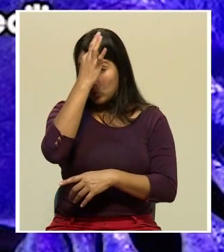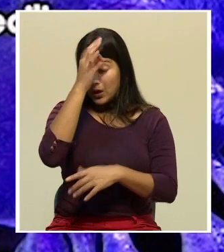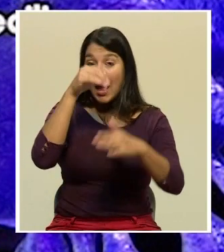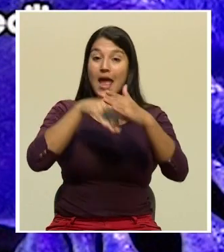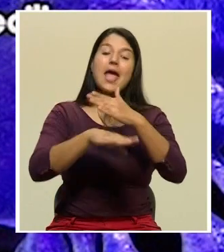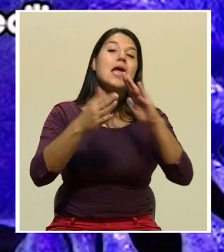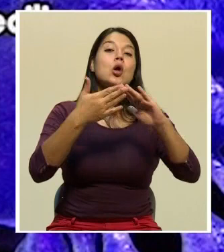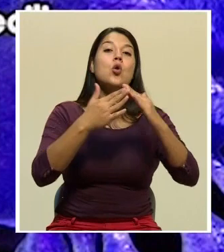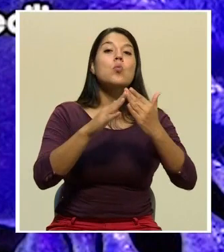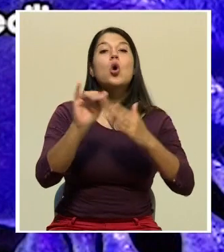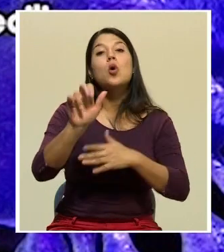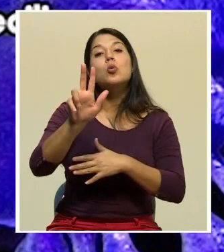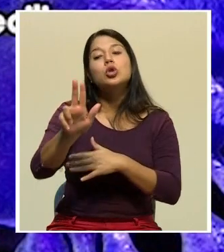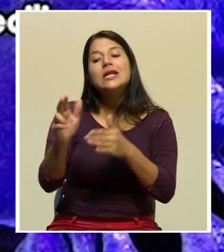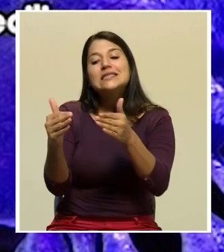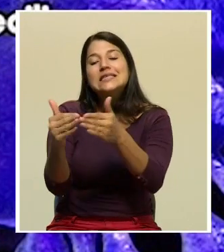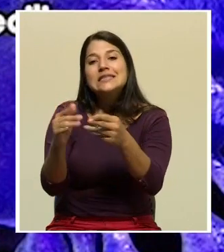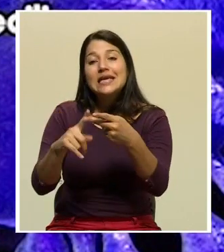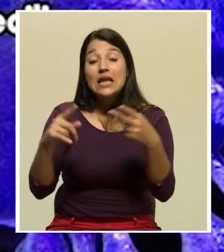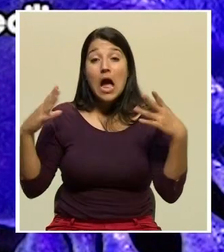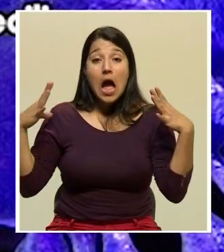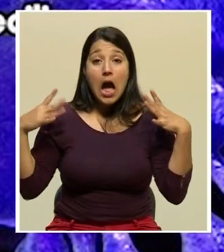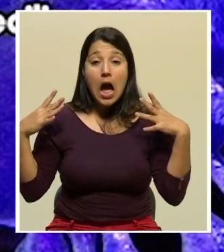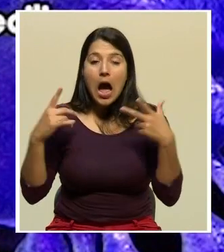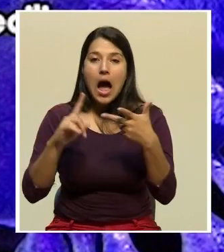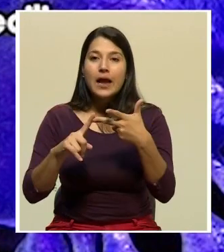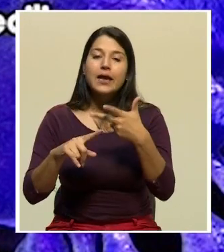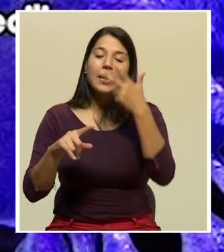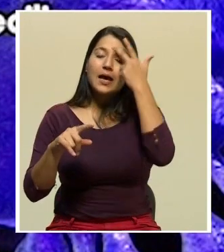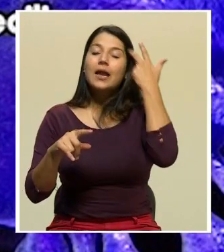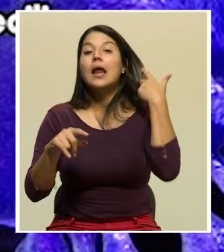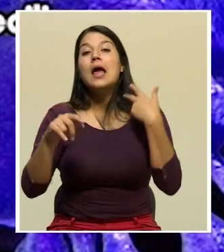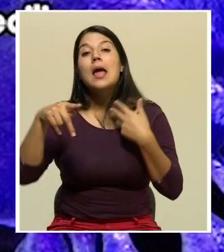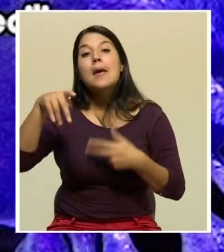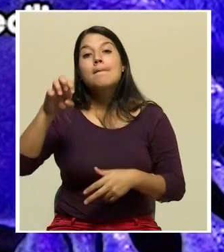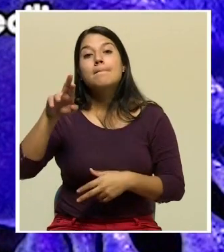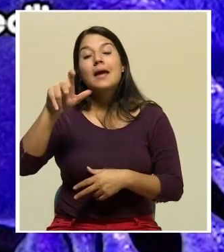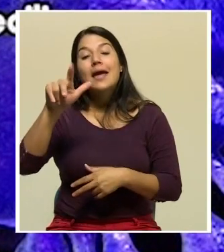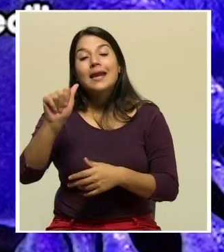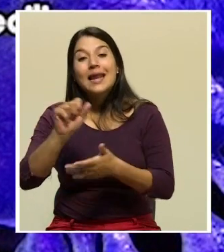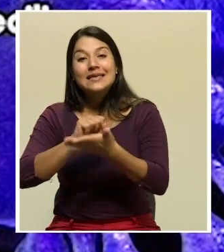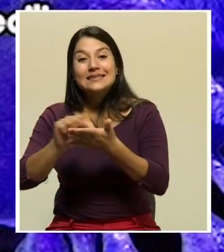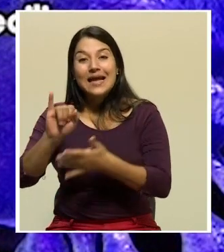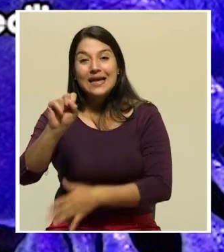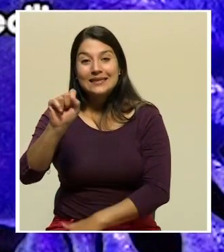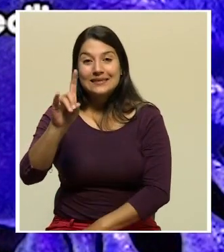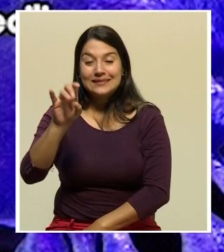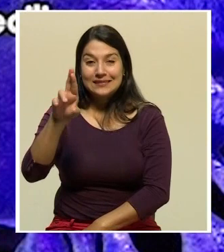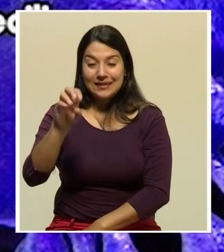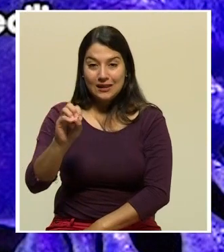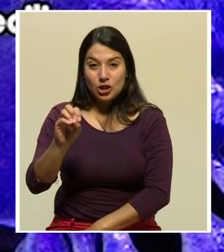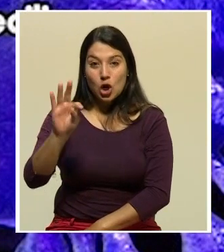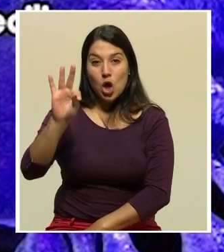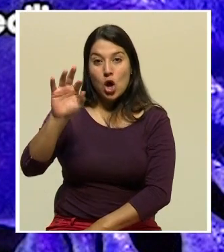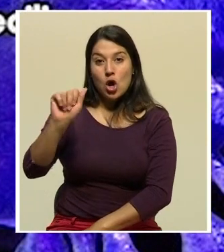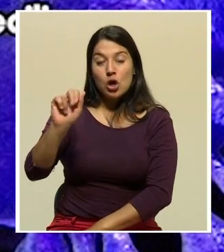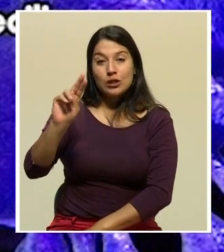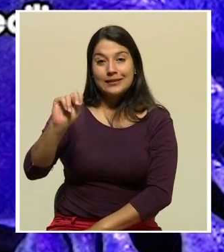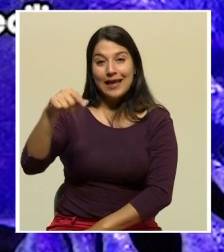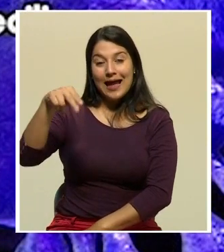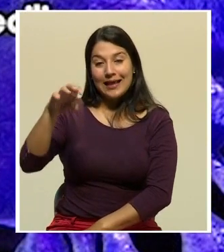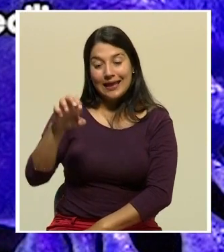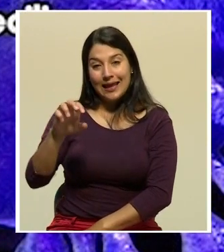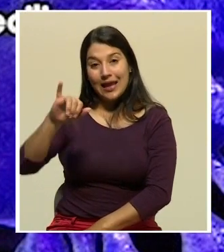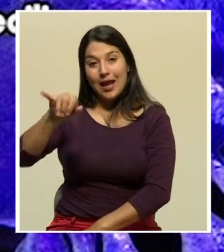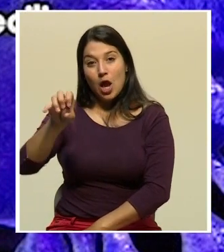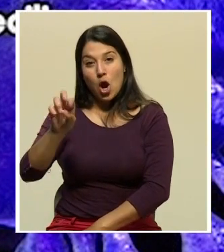comunidades como Tres Esquinas, Los Ángeles, Zona Fluca, La Perla, San Isidro, El Tanque, San Jorge y Santa Cecilia.